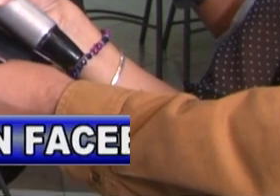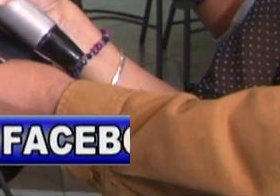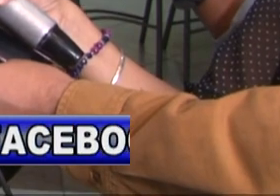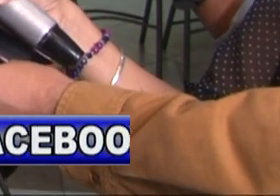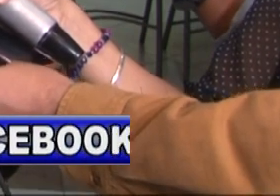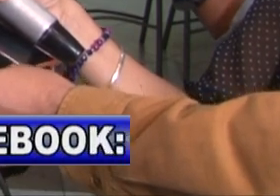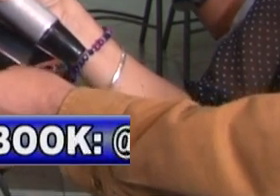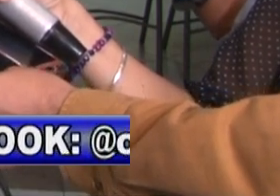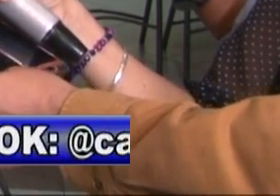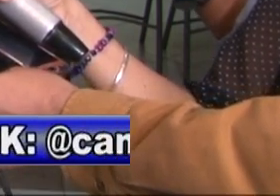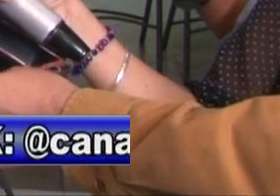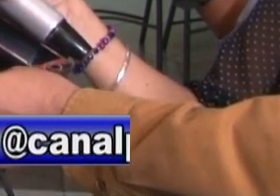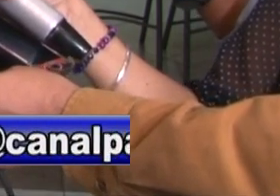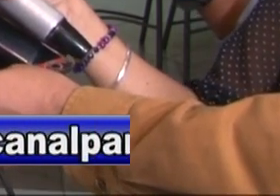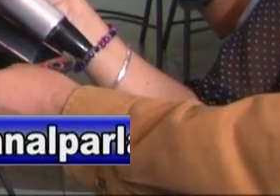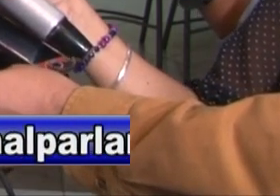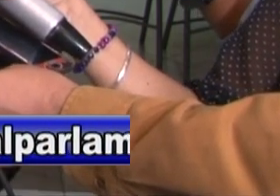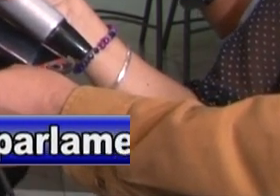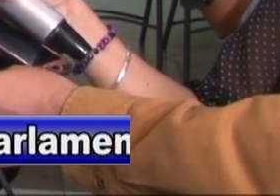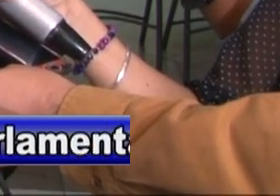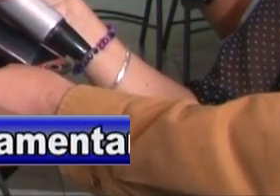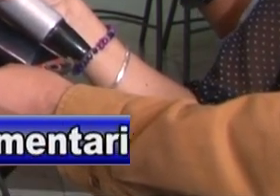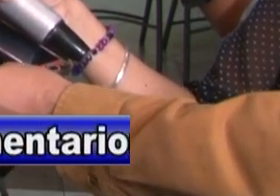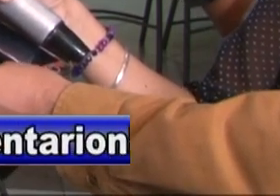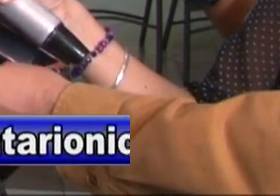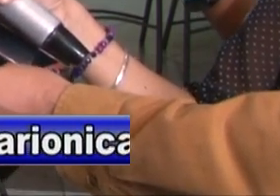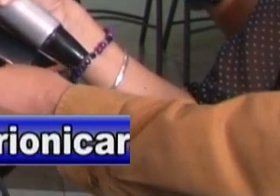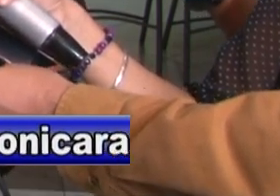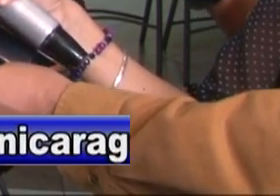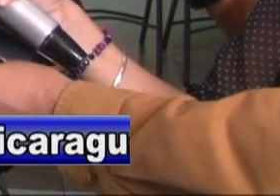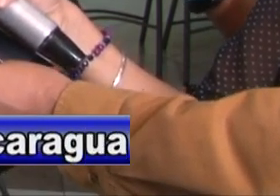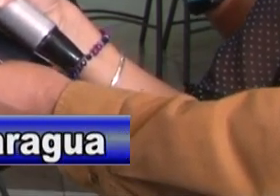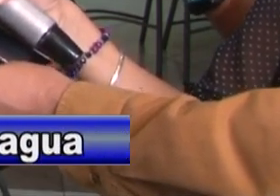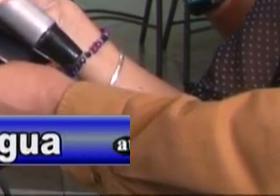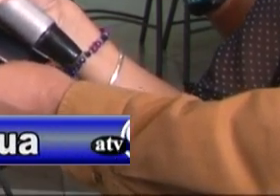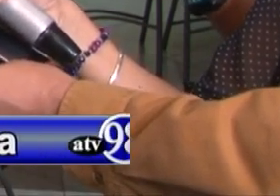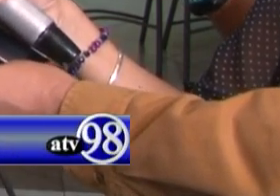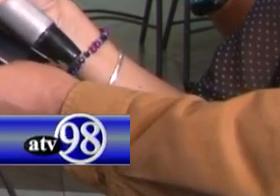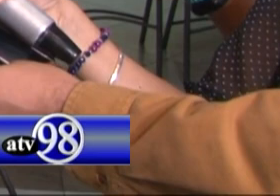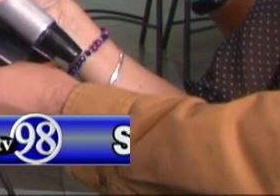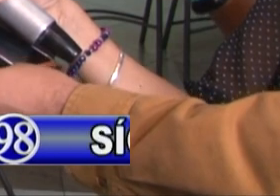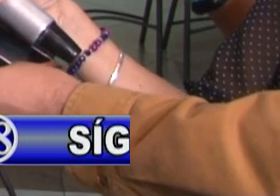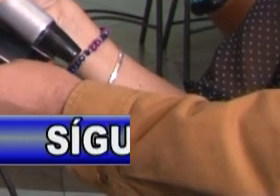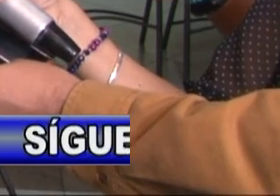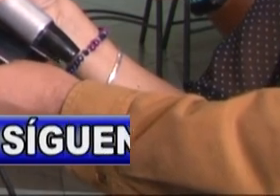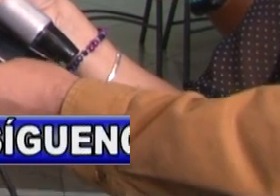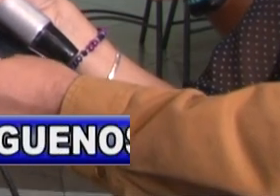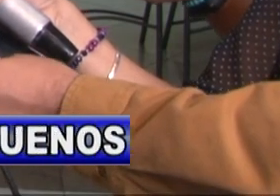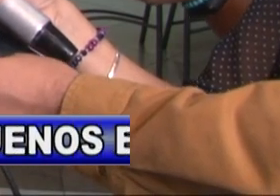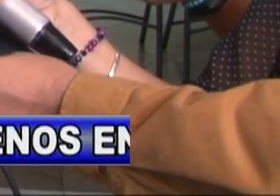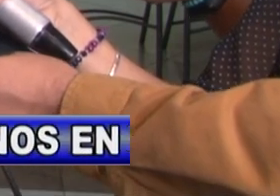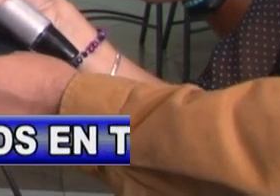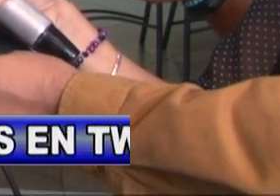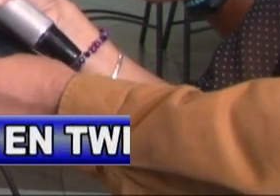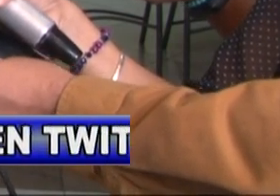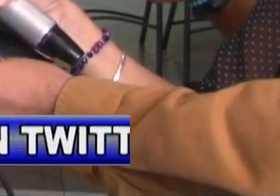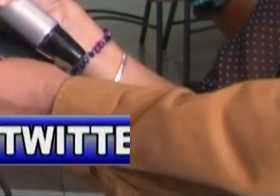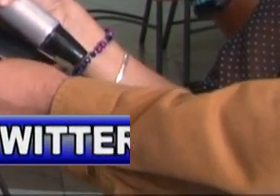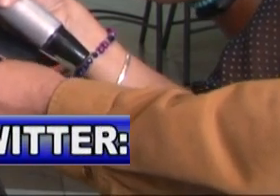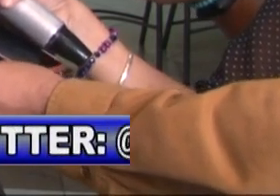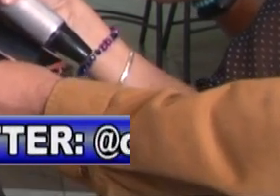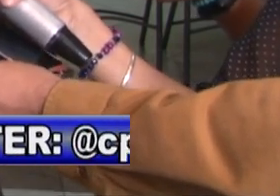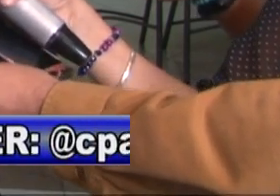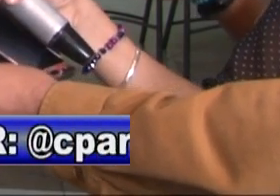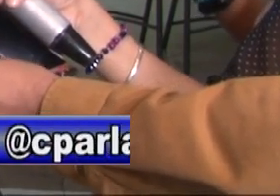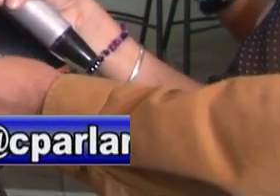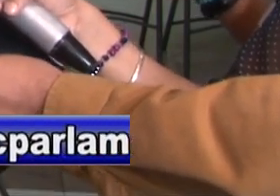sistema muy fluido de información y de participación ciudadana en la toma de decisiones. Entonces, este acuerdo